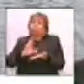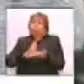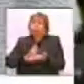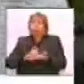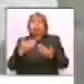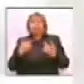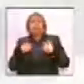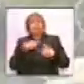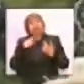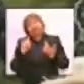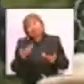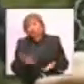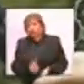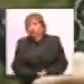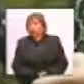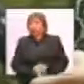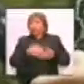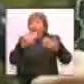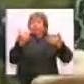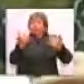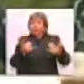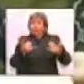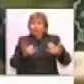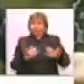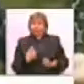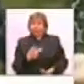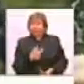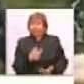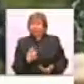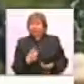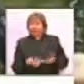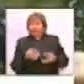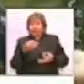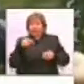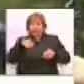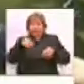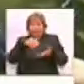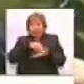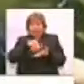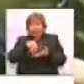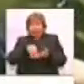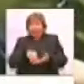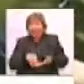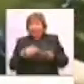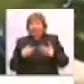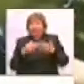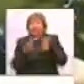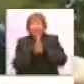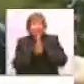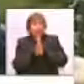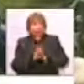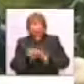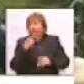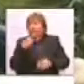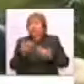riesgo de perder la vida. Y el día de hoy los alcaldes provinciales, alcaldes provinciales han tenido la predisposición